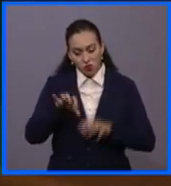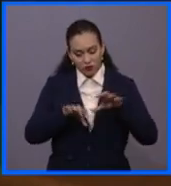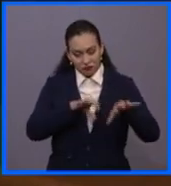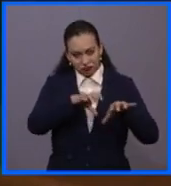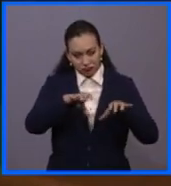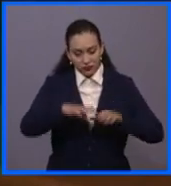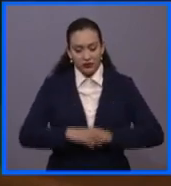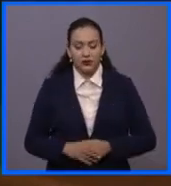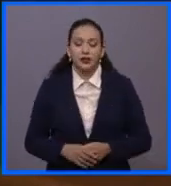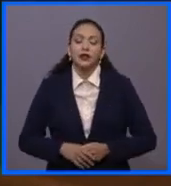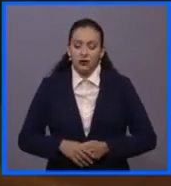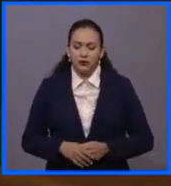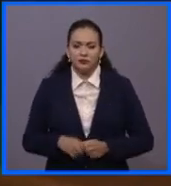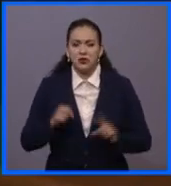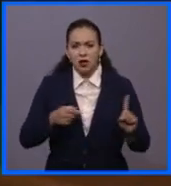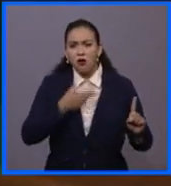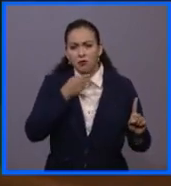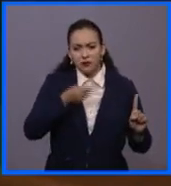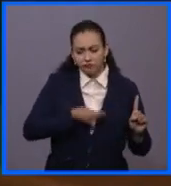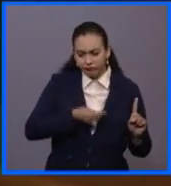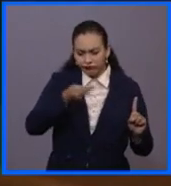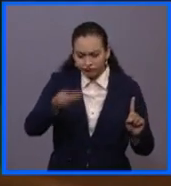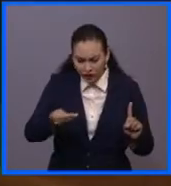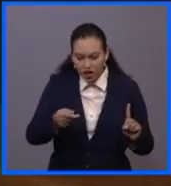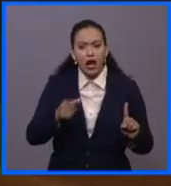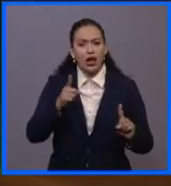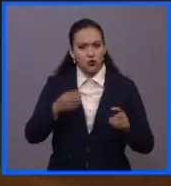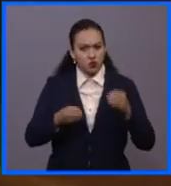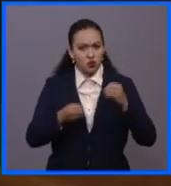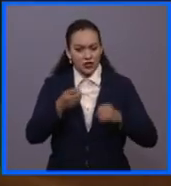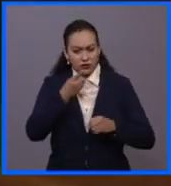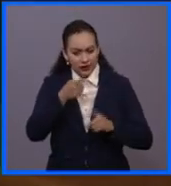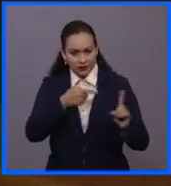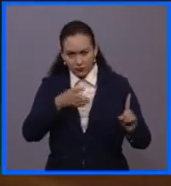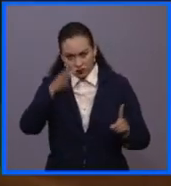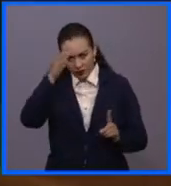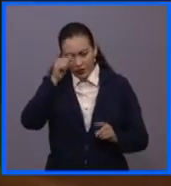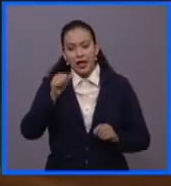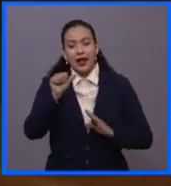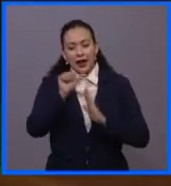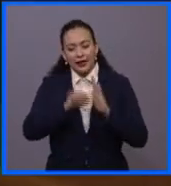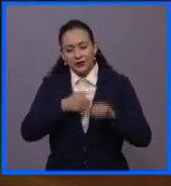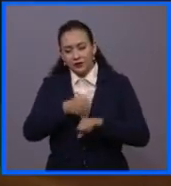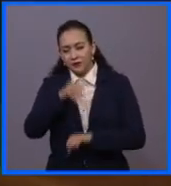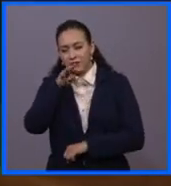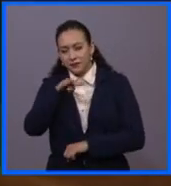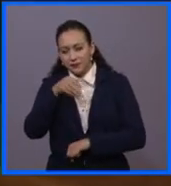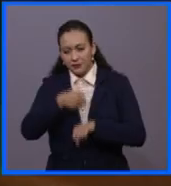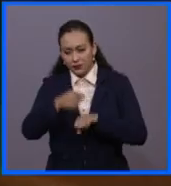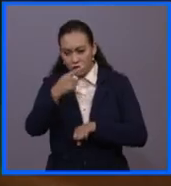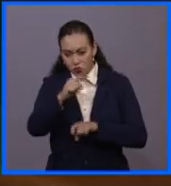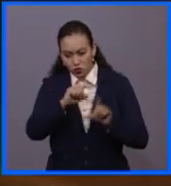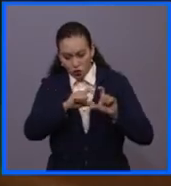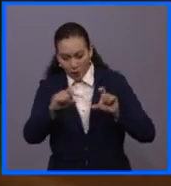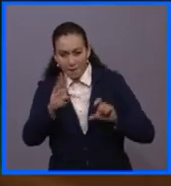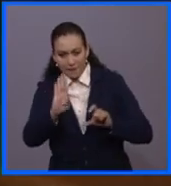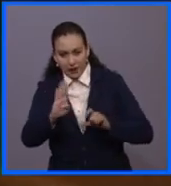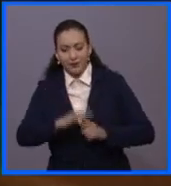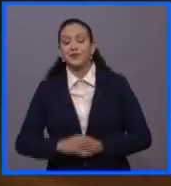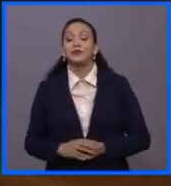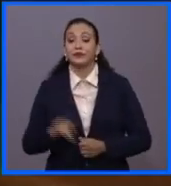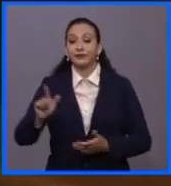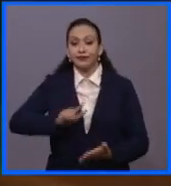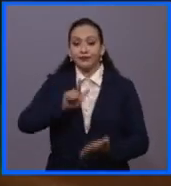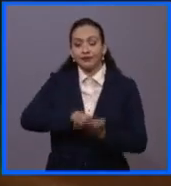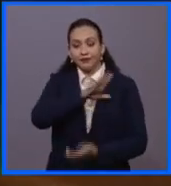el presente juicio de inconformidad en atención a lo dispuesto en el artículo 19, numeral 1, inciso B, de la